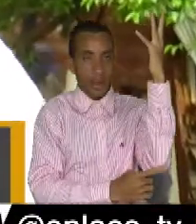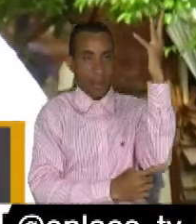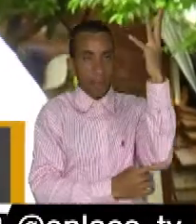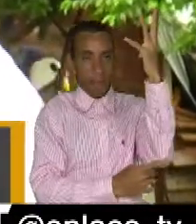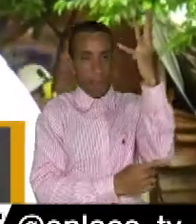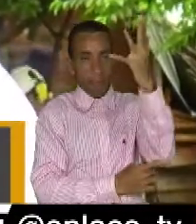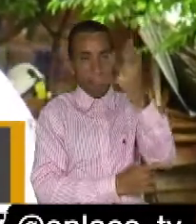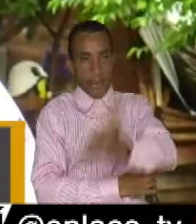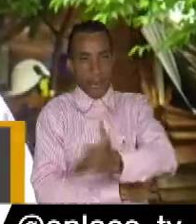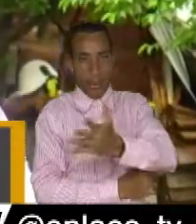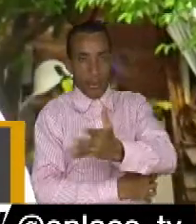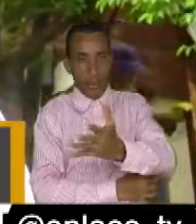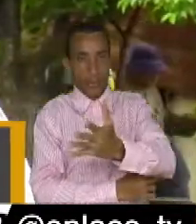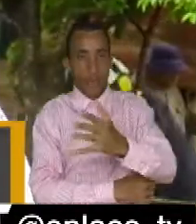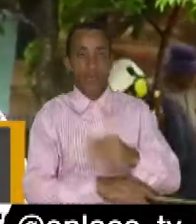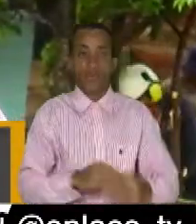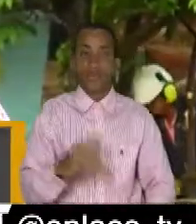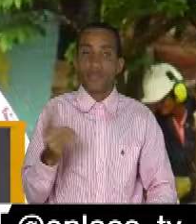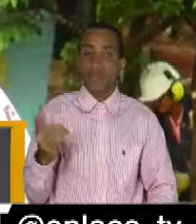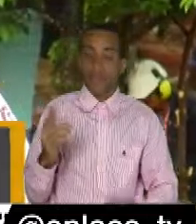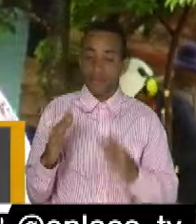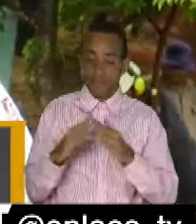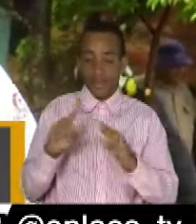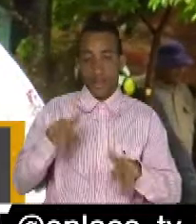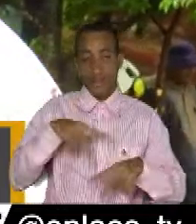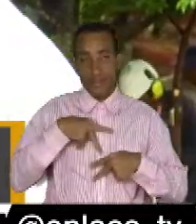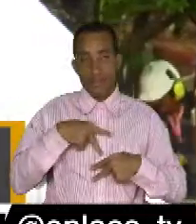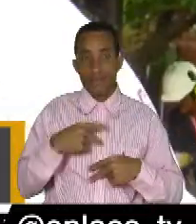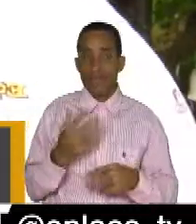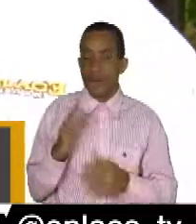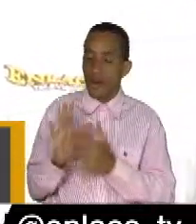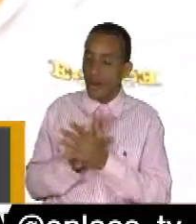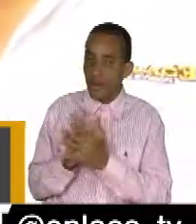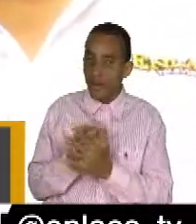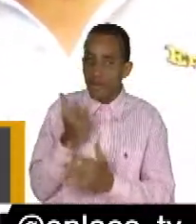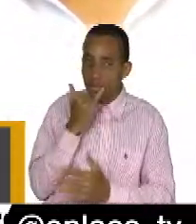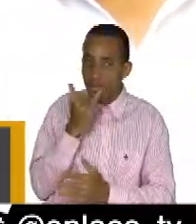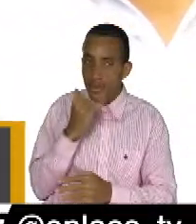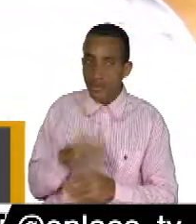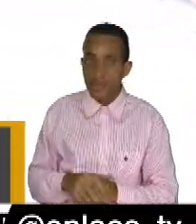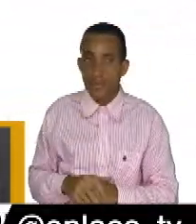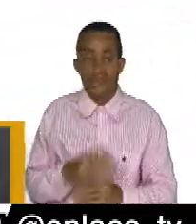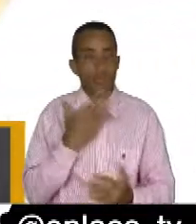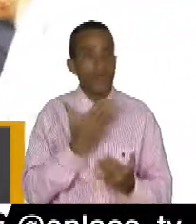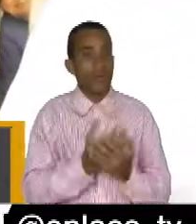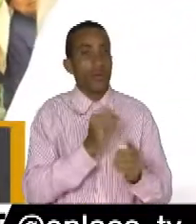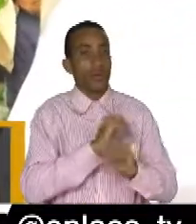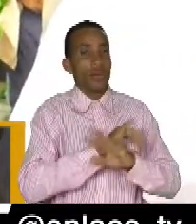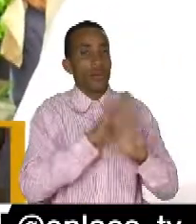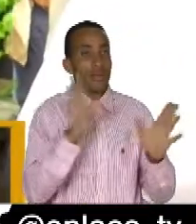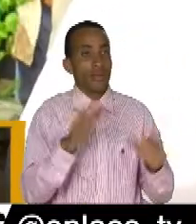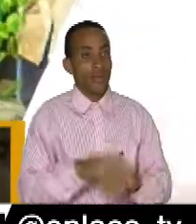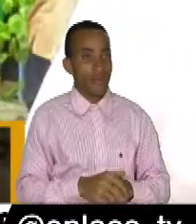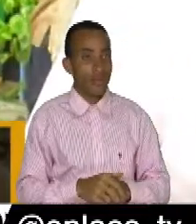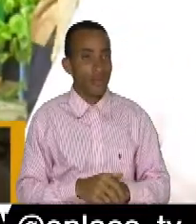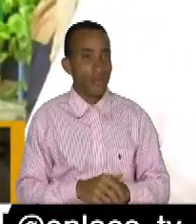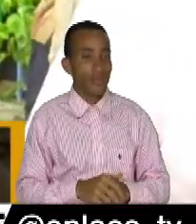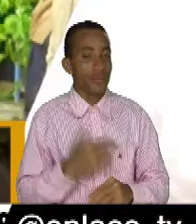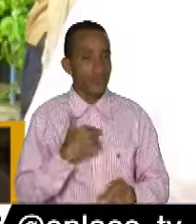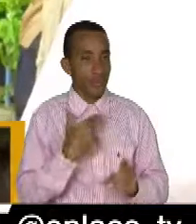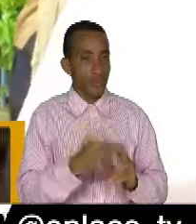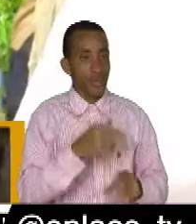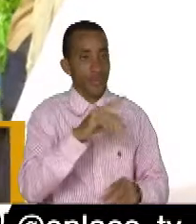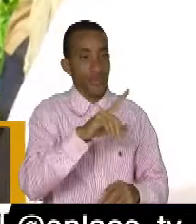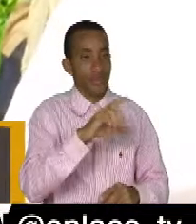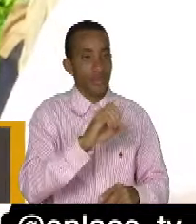mismas. Leonardo Martínez es el propietario de una de estas viviendas, cuéntanos qué pasó. Sí, muy buenos días, el AC10, mi nombre es Leonardo. La